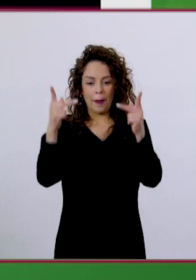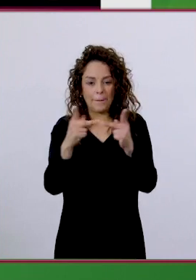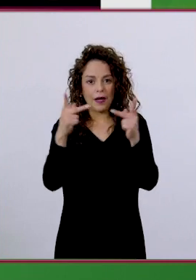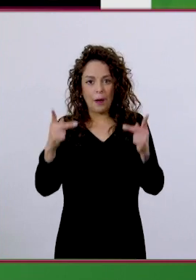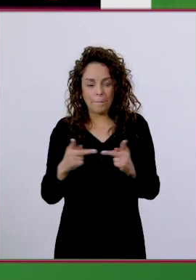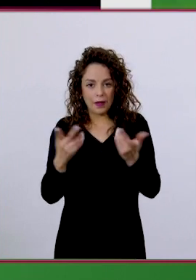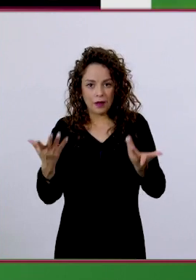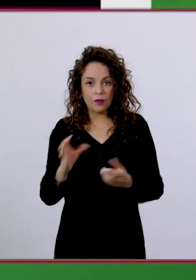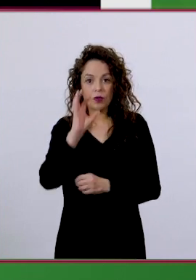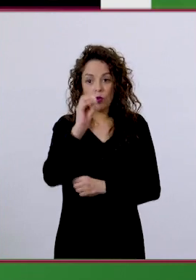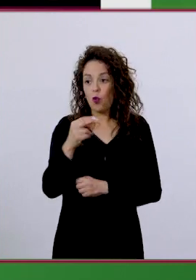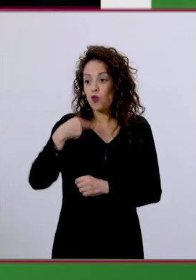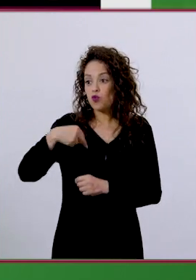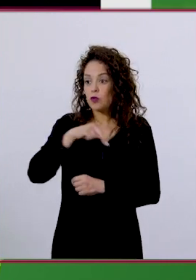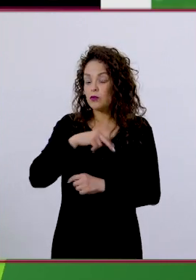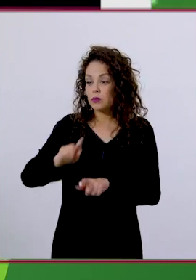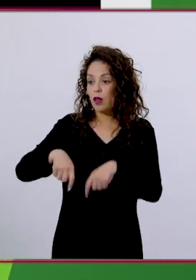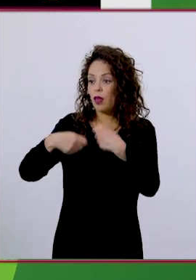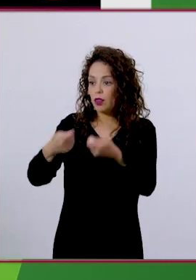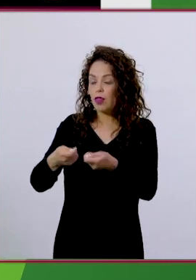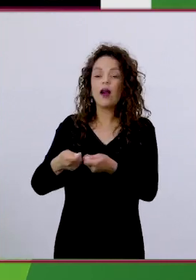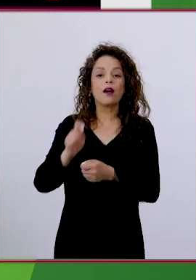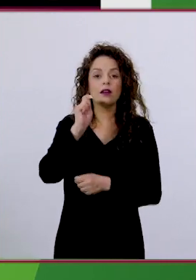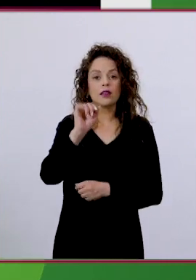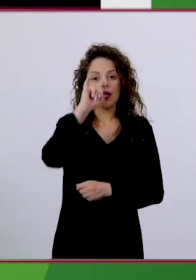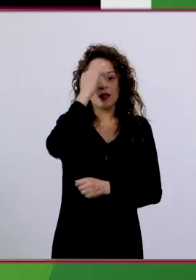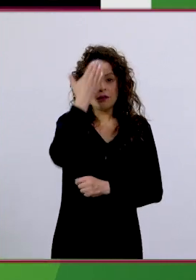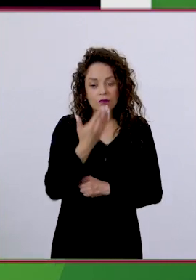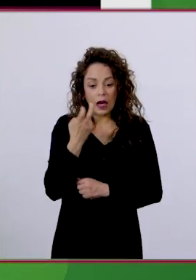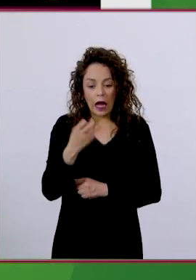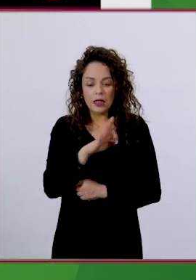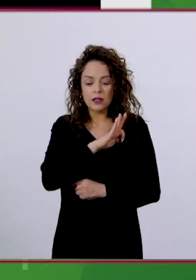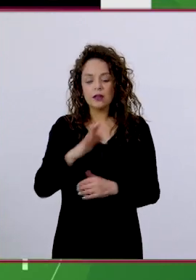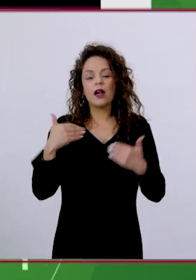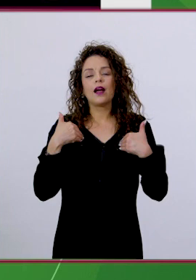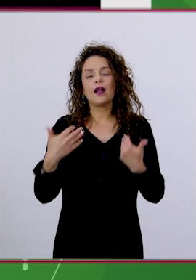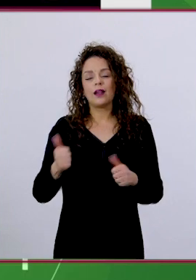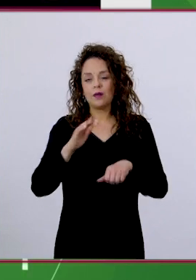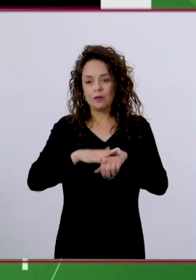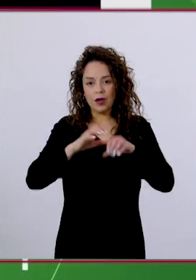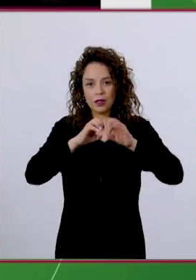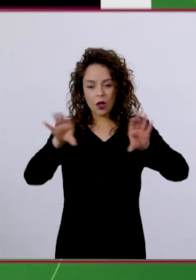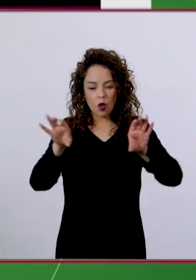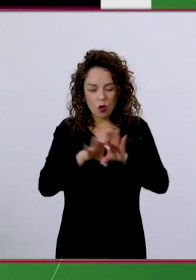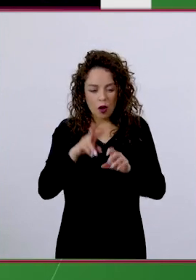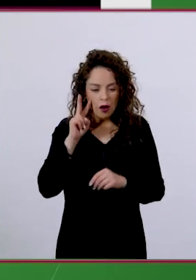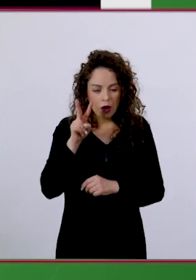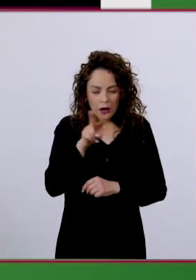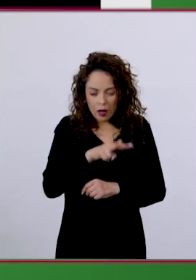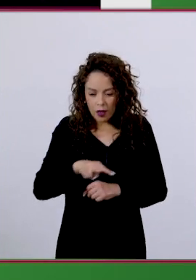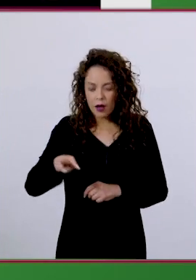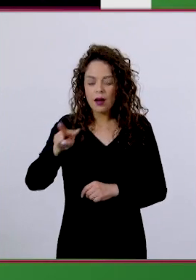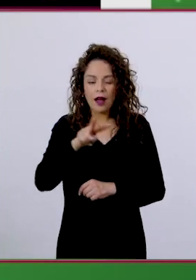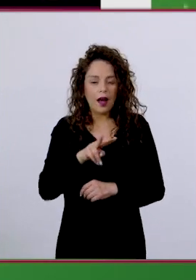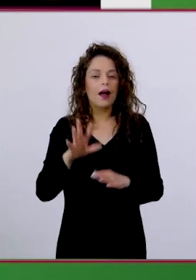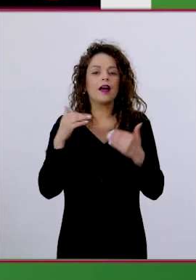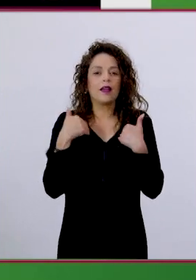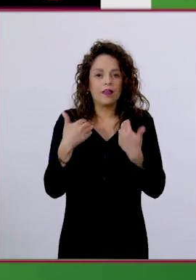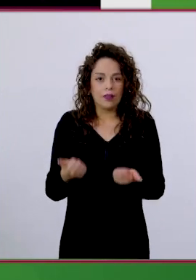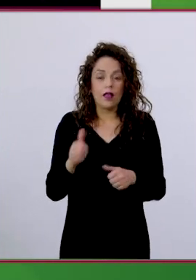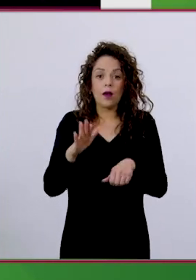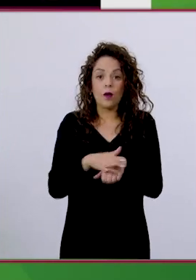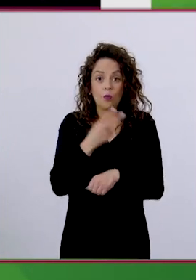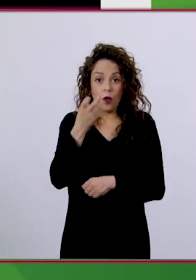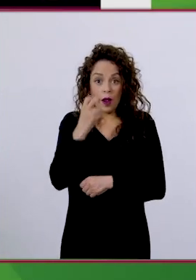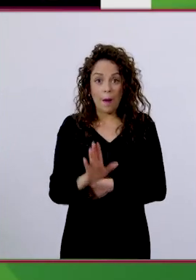nosotros les hubiéramos entregado con la imagen, ¿no? Y entender un poco más cómo se ve, porque digamos que si en sí mismo en la